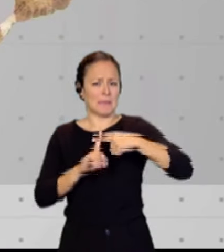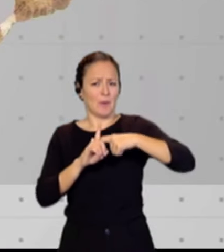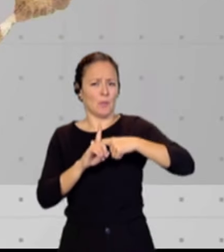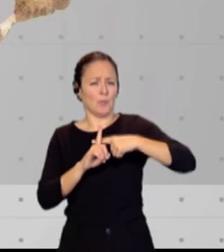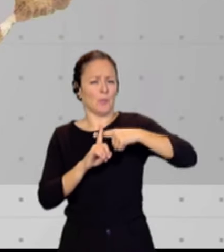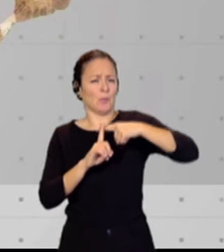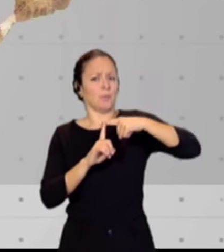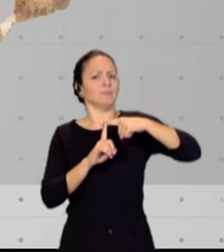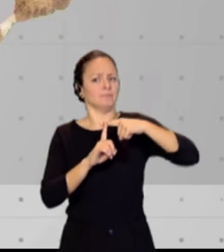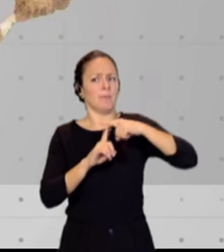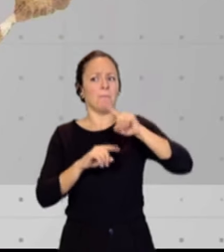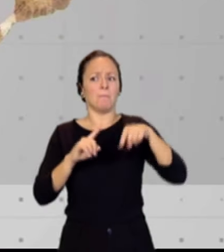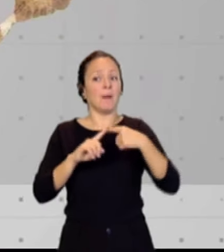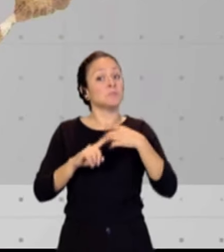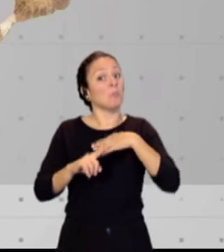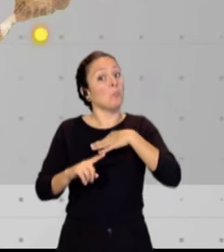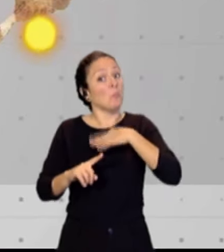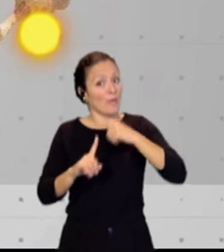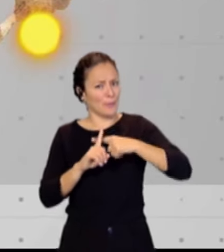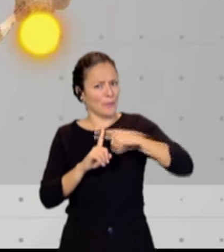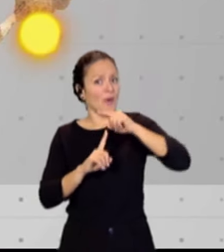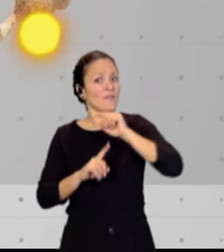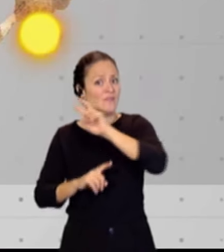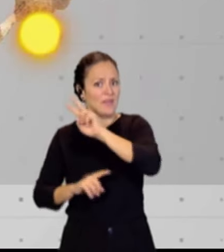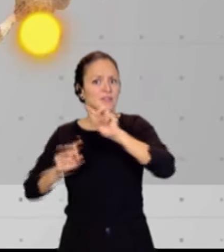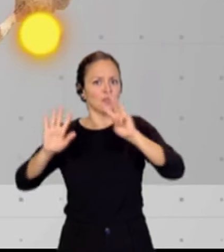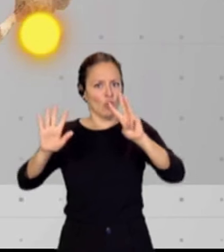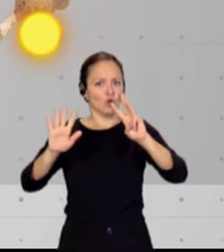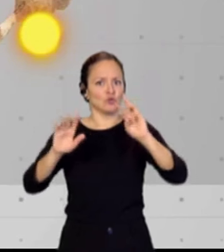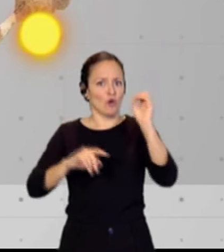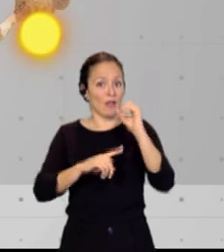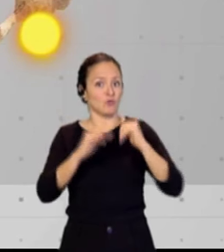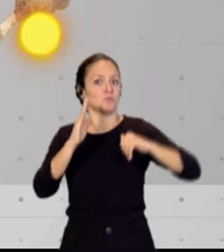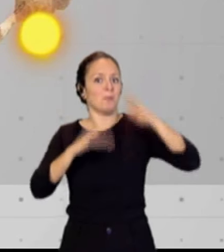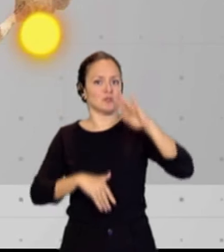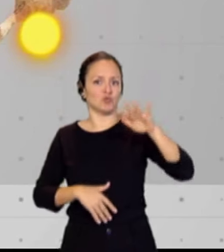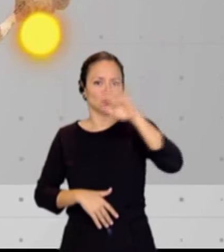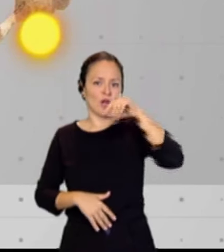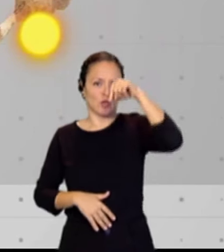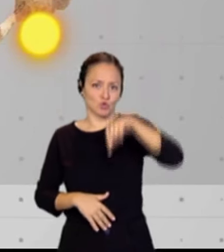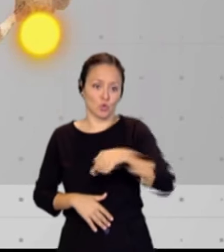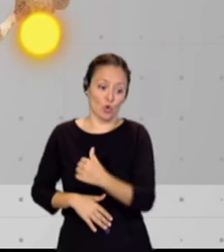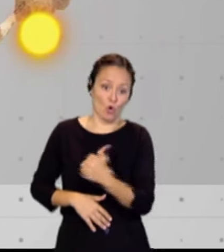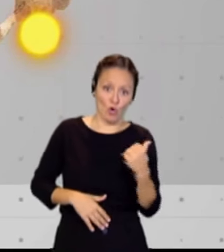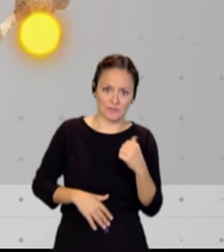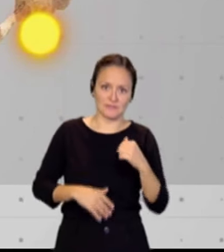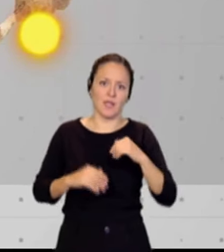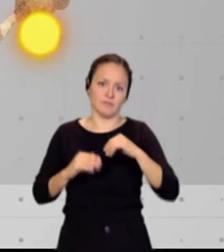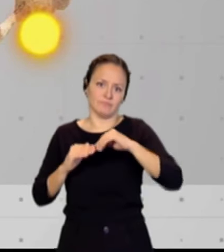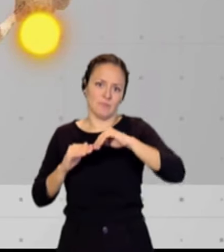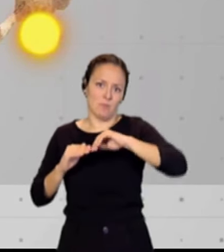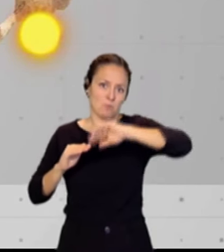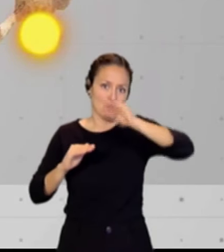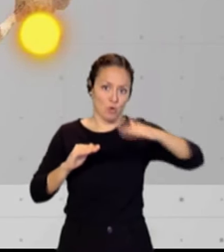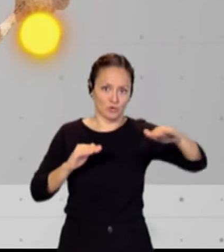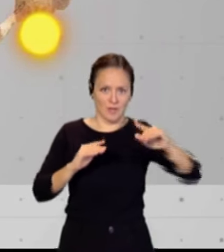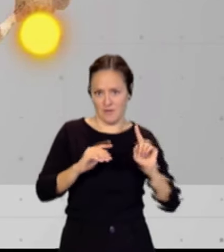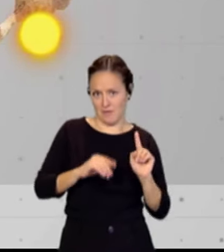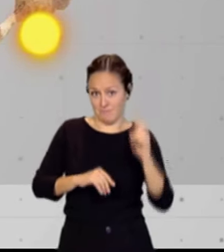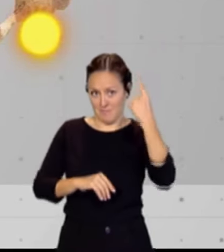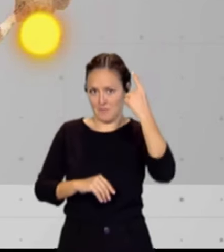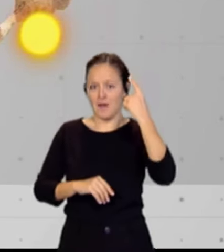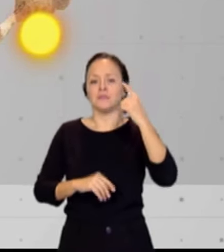descartable algún valor superando atención los 28 gr en puntos del suroeste de las Islas más montañosas o en zonas de interior